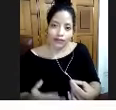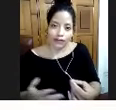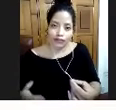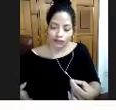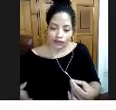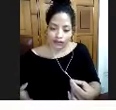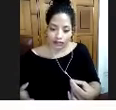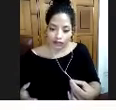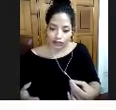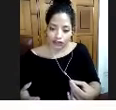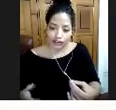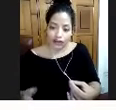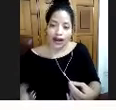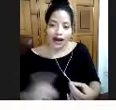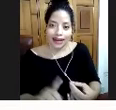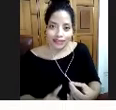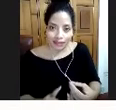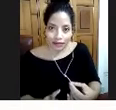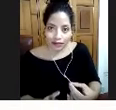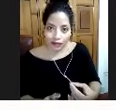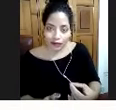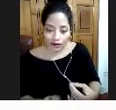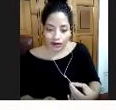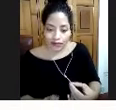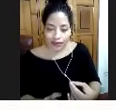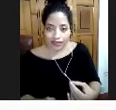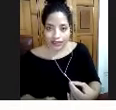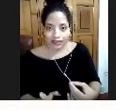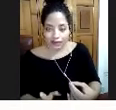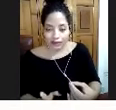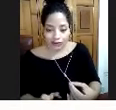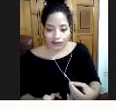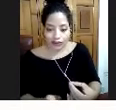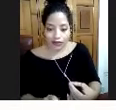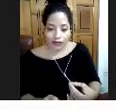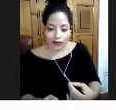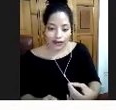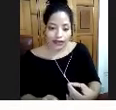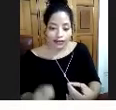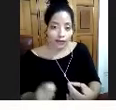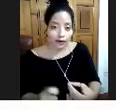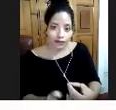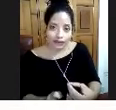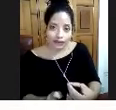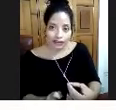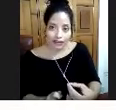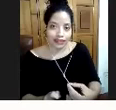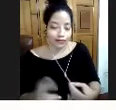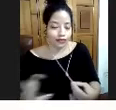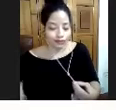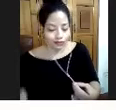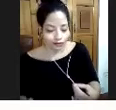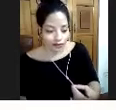y el mayor número de reuniones, ¿no? Asimismo, vienen este tipo de situaciones como el Zoom bombing, que